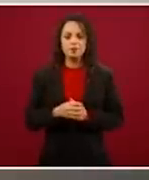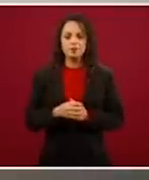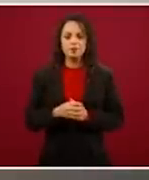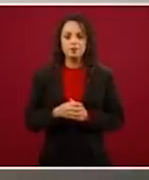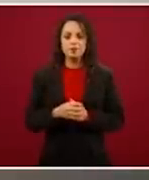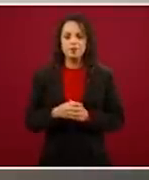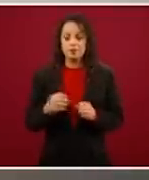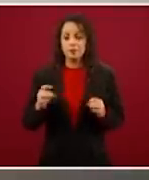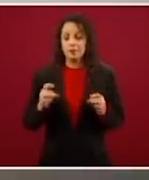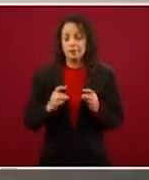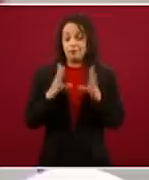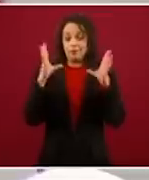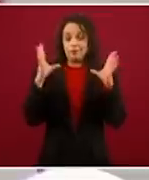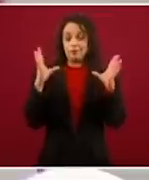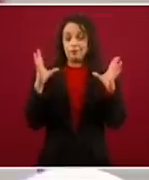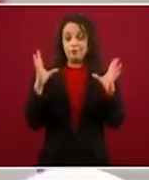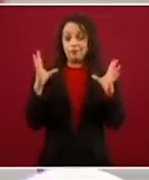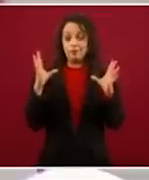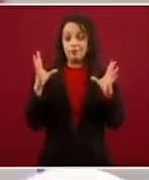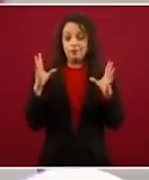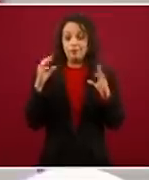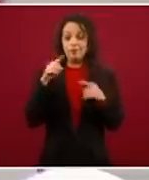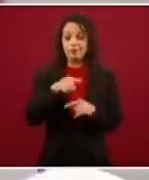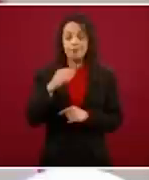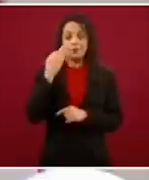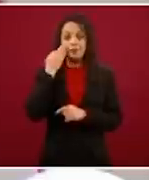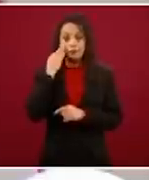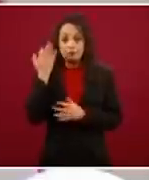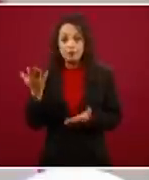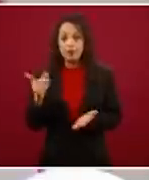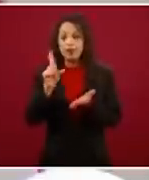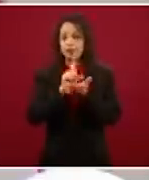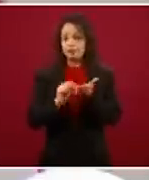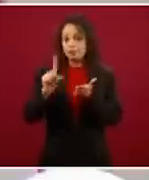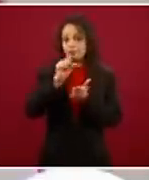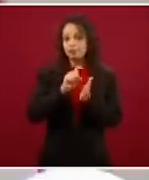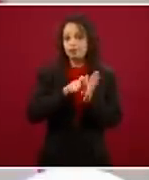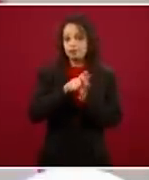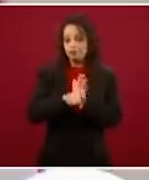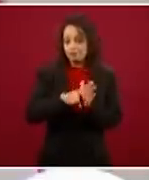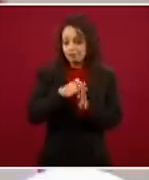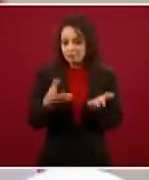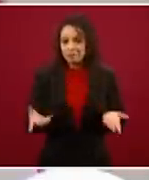De repente, en las redes sociales, un grupo